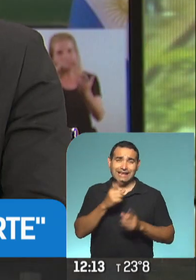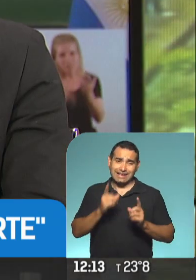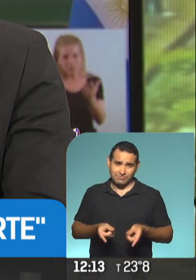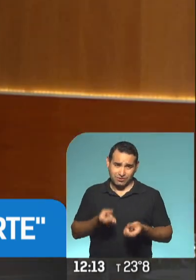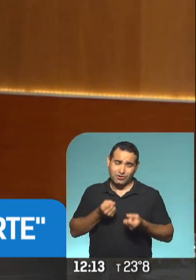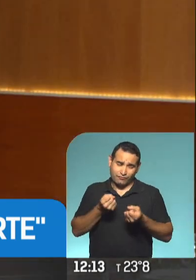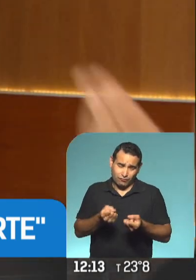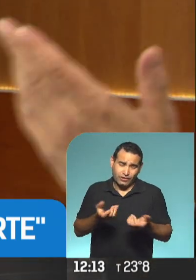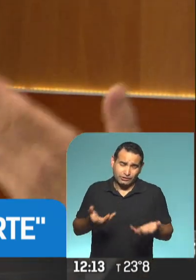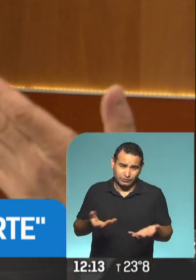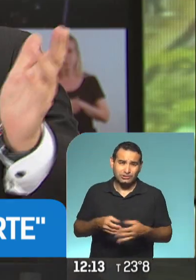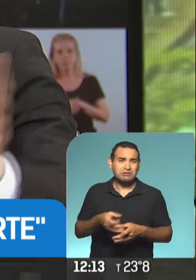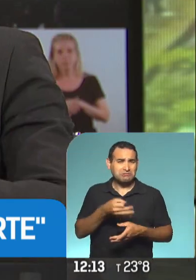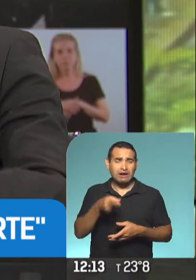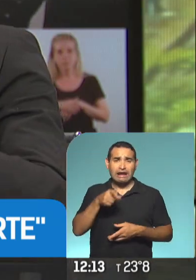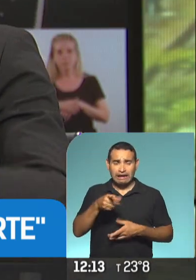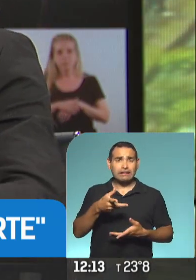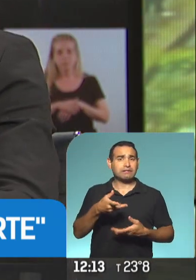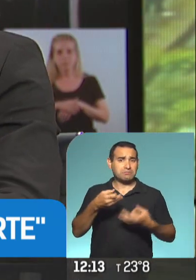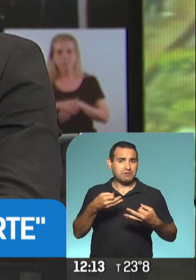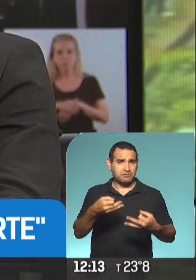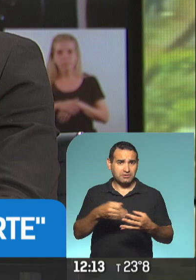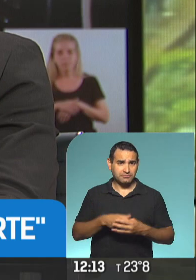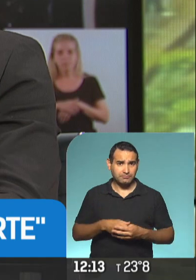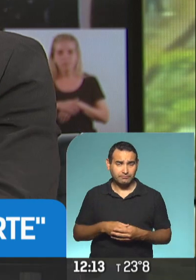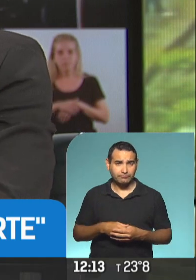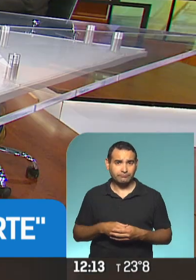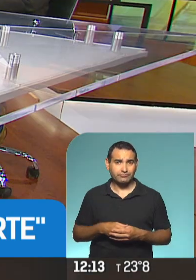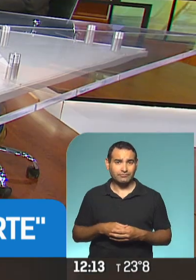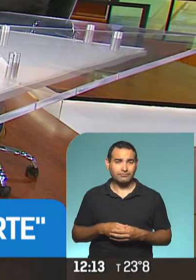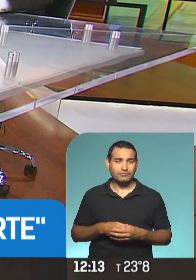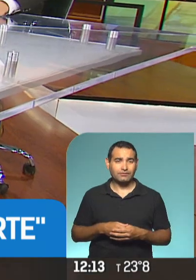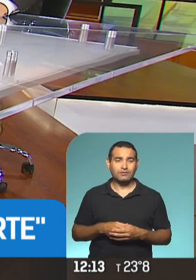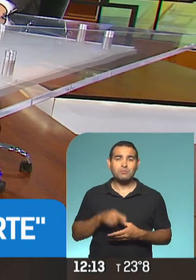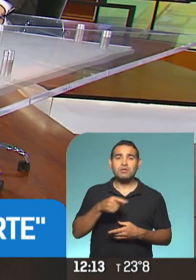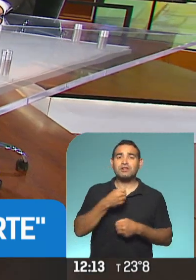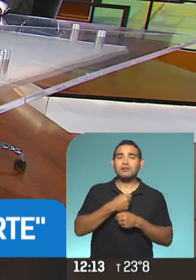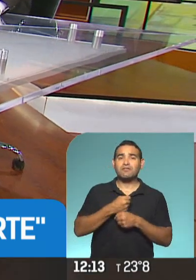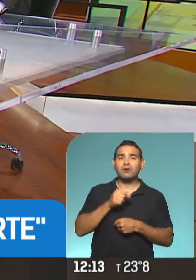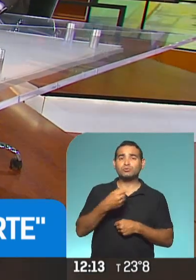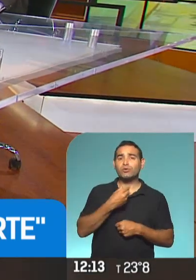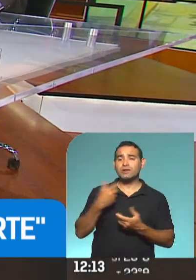Ginés. Ginés. Sí, la gestión no fue mala. ¿Se tira al tacho de basura? Con esto,